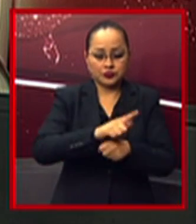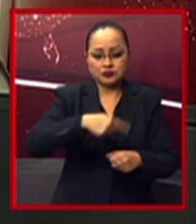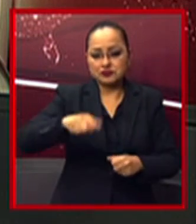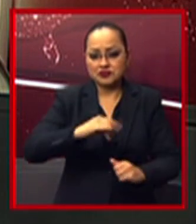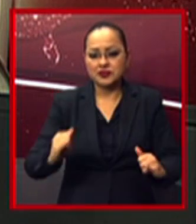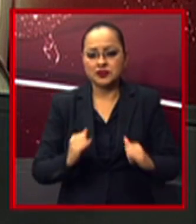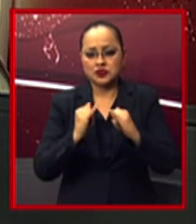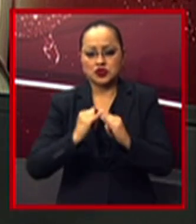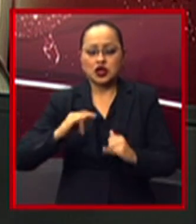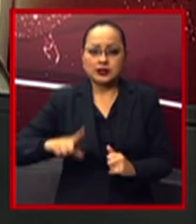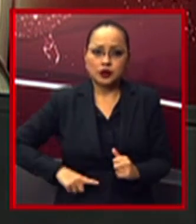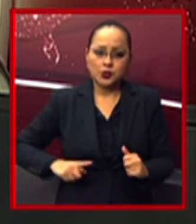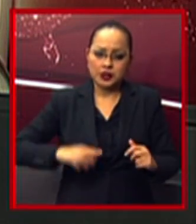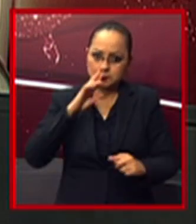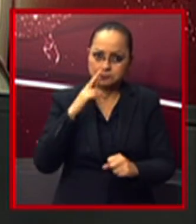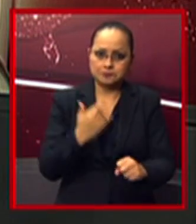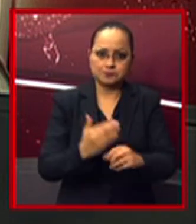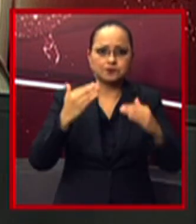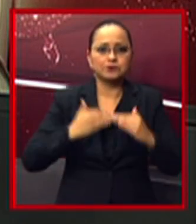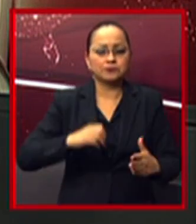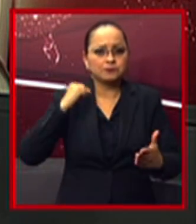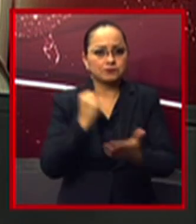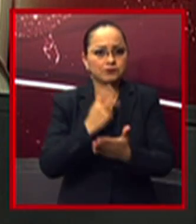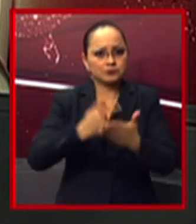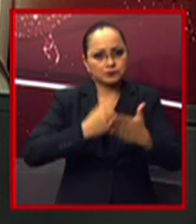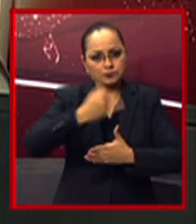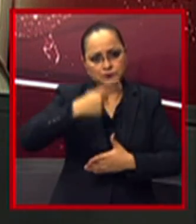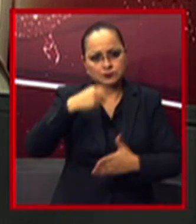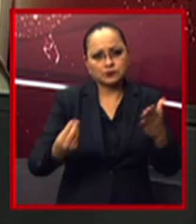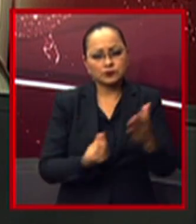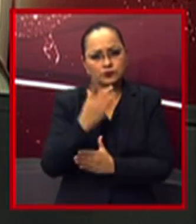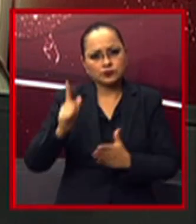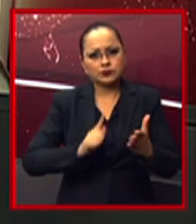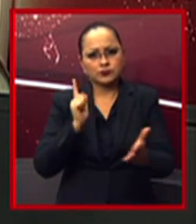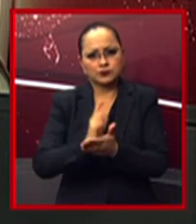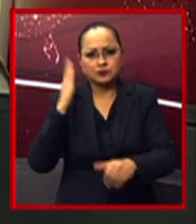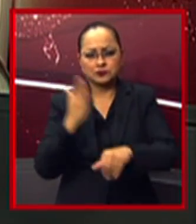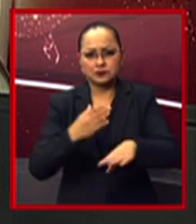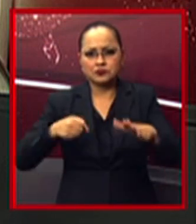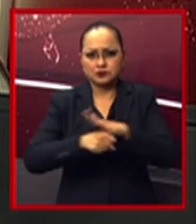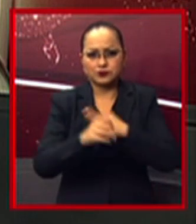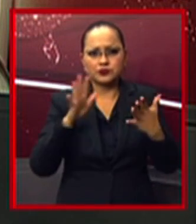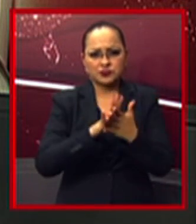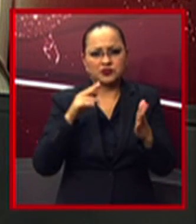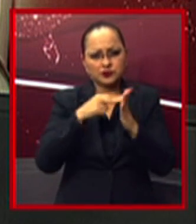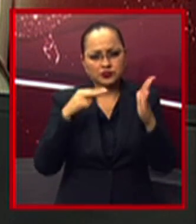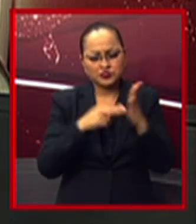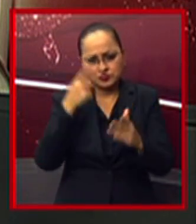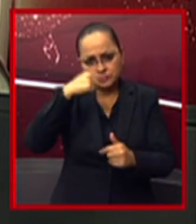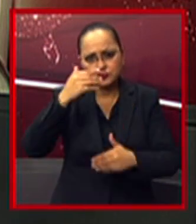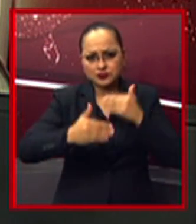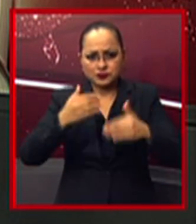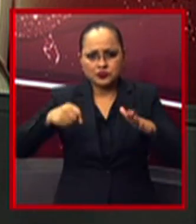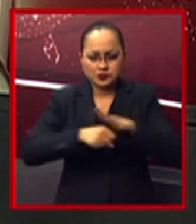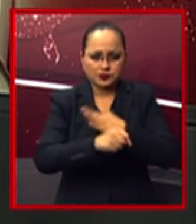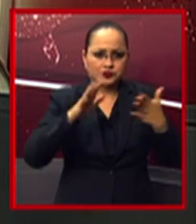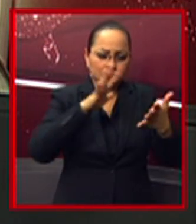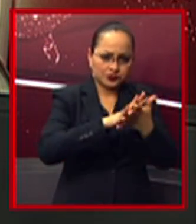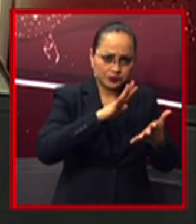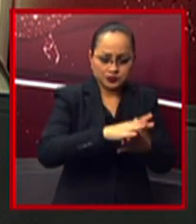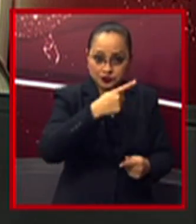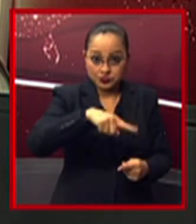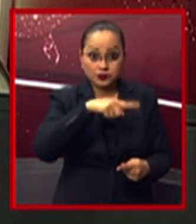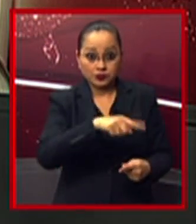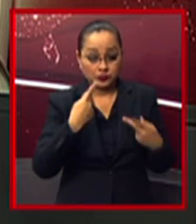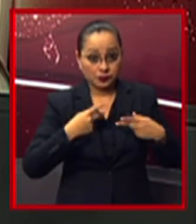posesión de sujetos obligados. Se avaló el proyecto de decreto que expide la Ley Nacional de Ejecución Penal para establecer normas que regulen el proceso de internamiento en